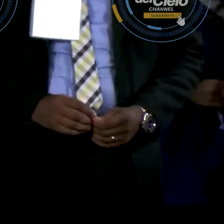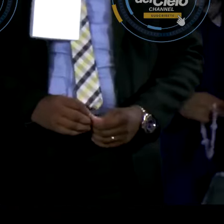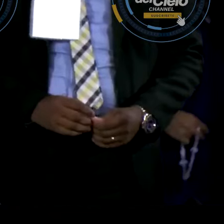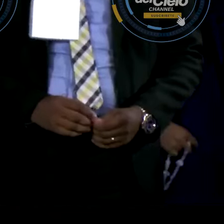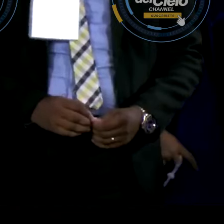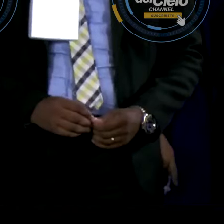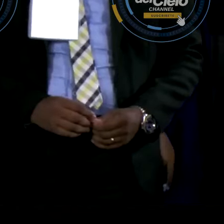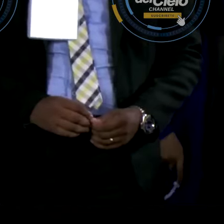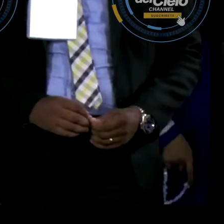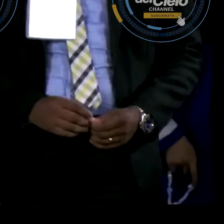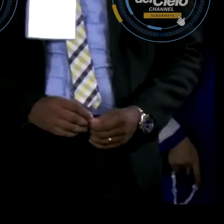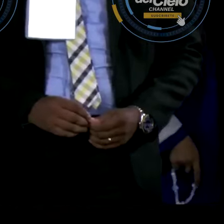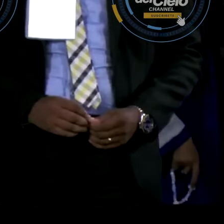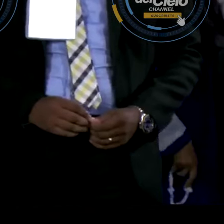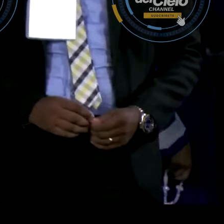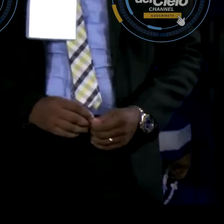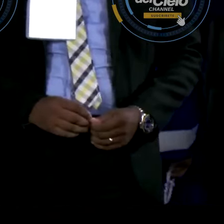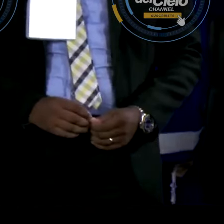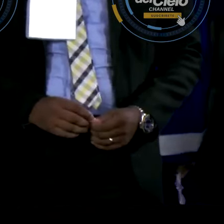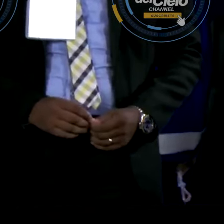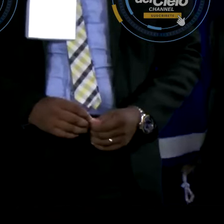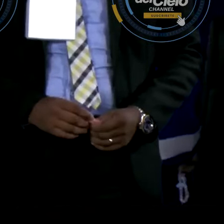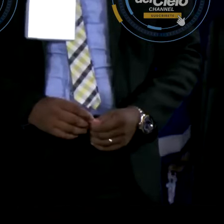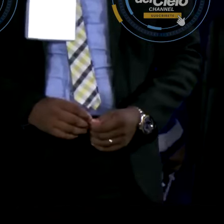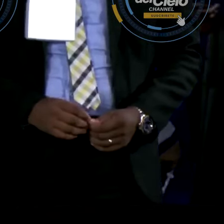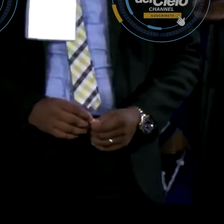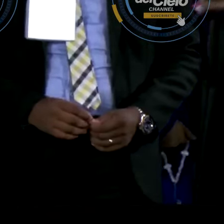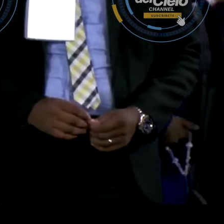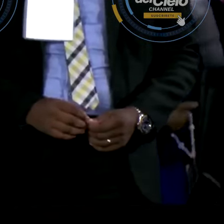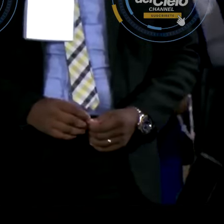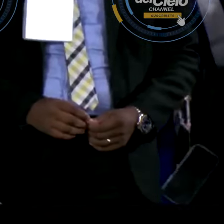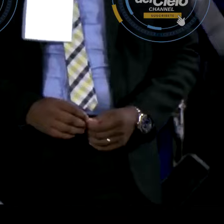estas buenas nuevas. Gracias por este evangelio.